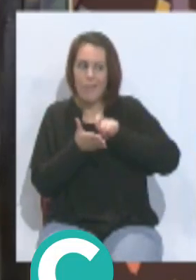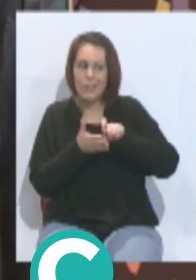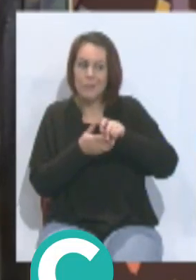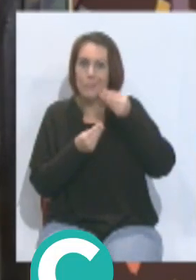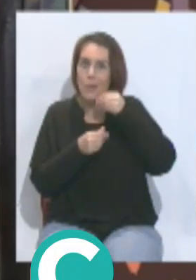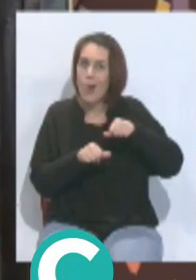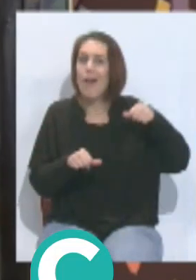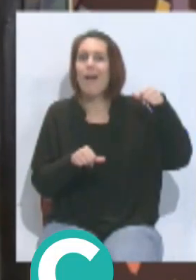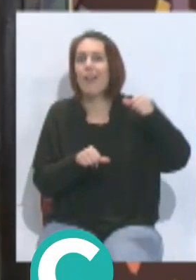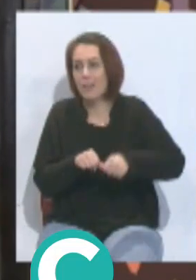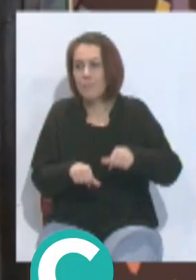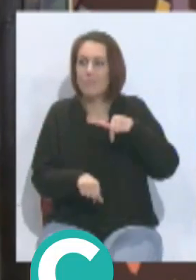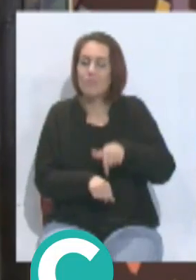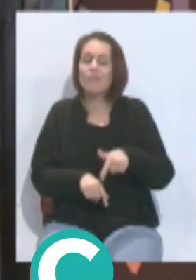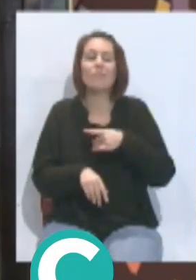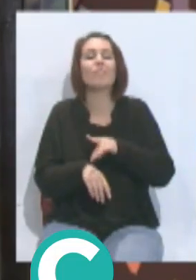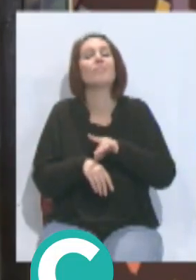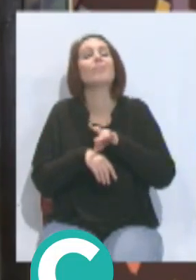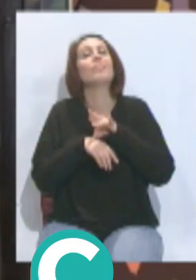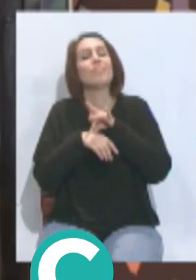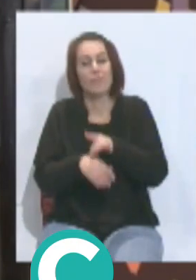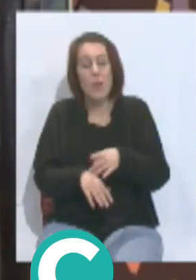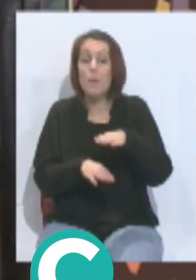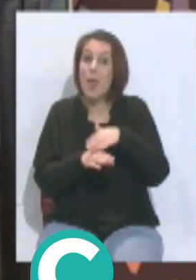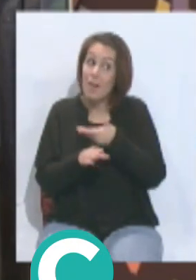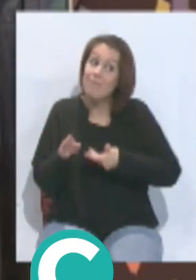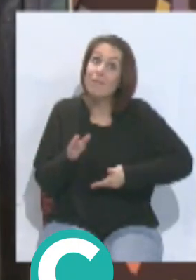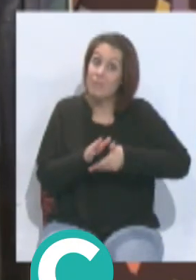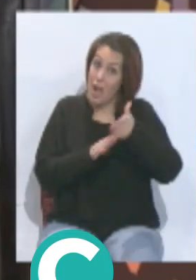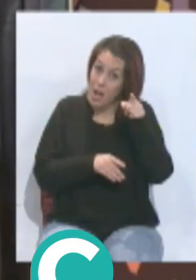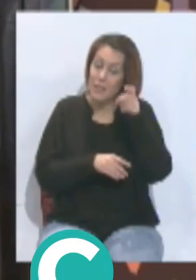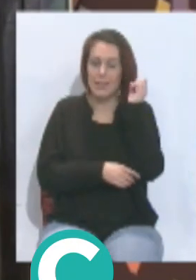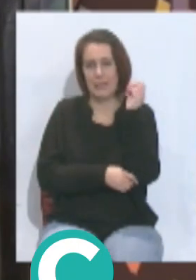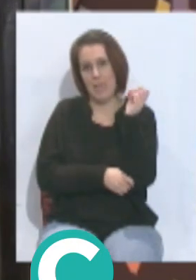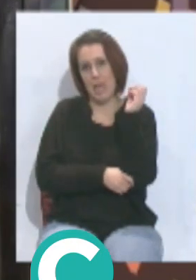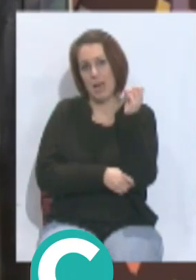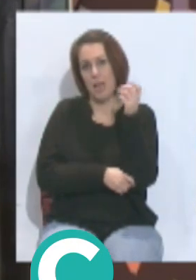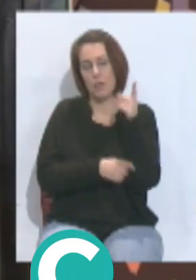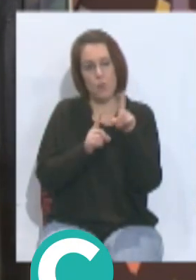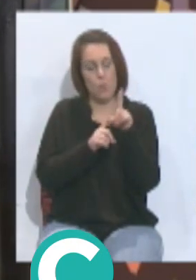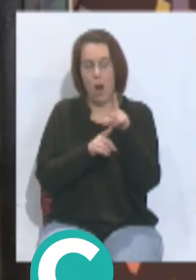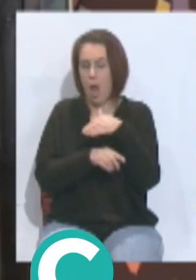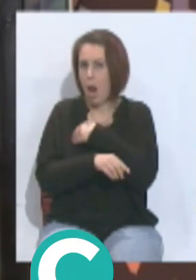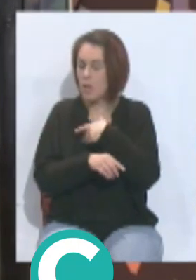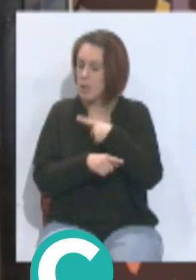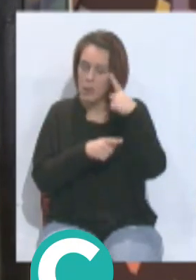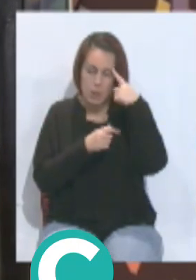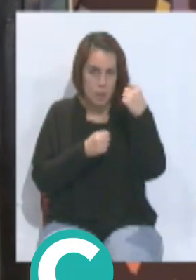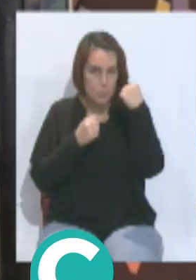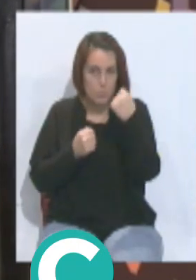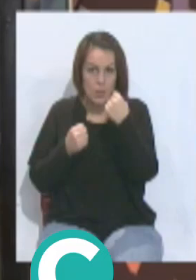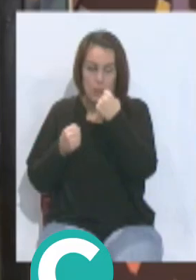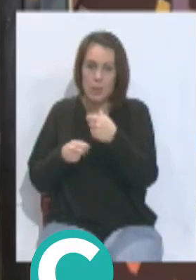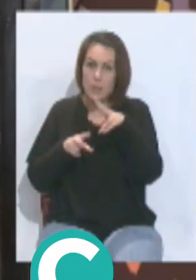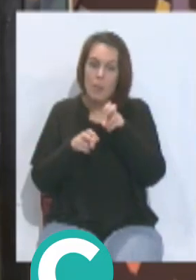de la historia. Así que desde aquí nuestra invitación para que asistan a esas charlas que son toda una masterclass acerca